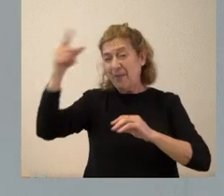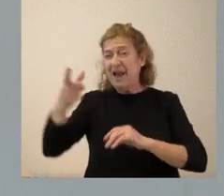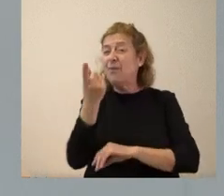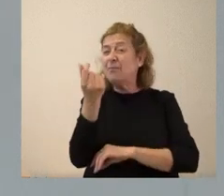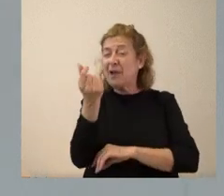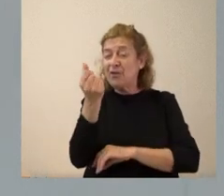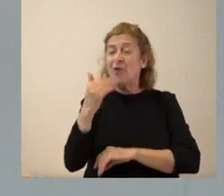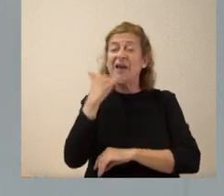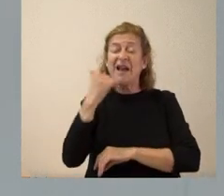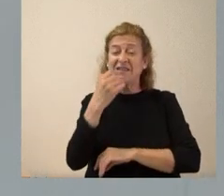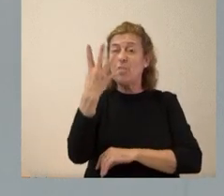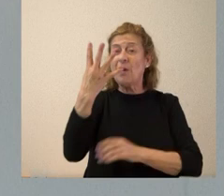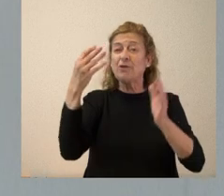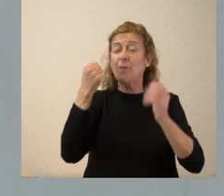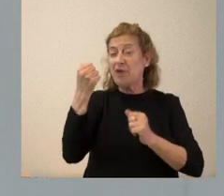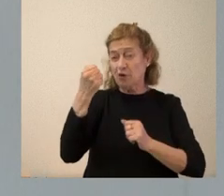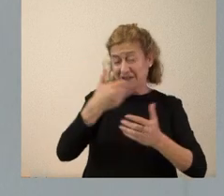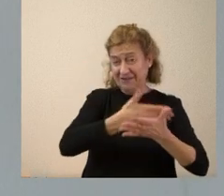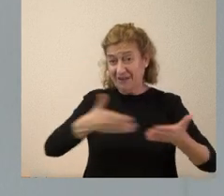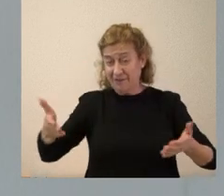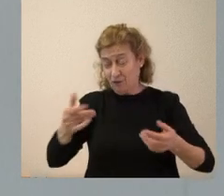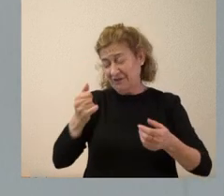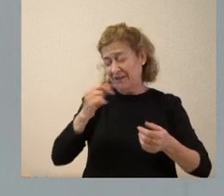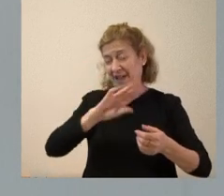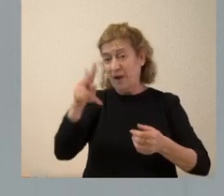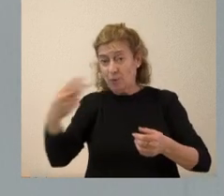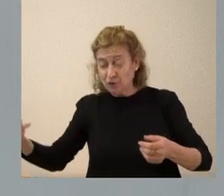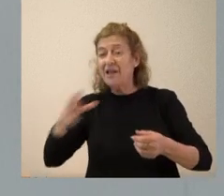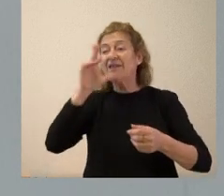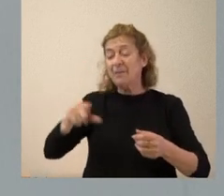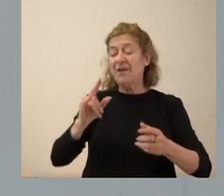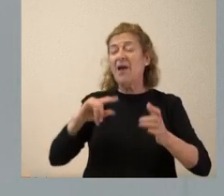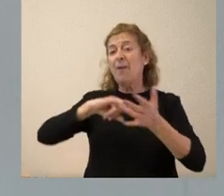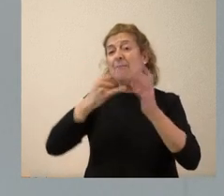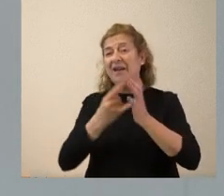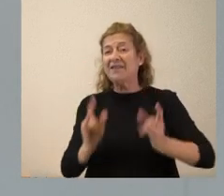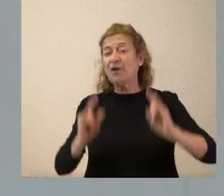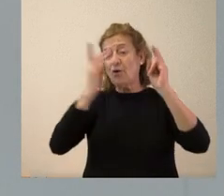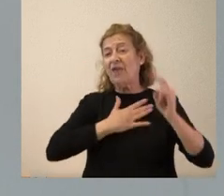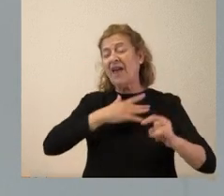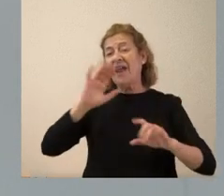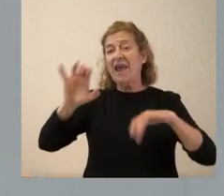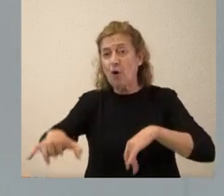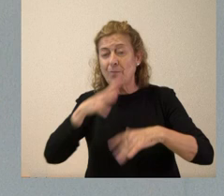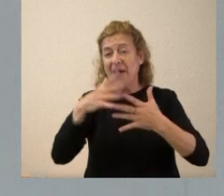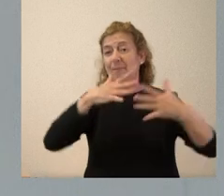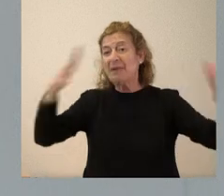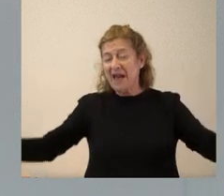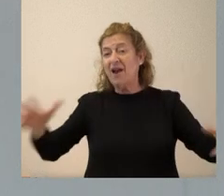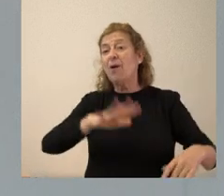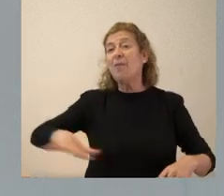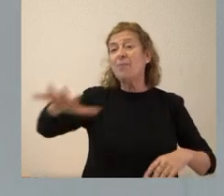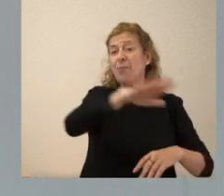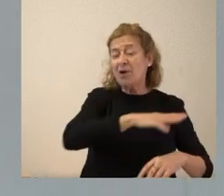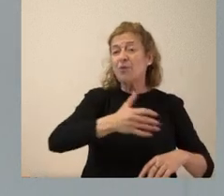cercano a los cuatro millones de euros para la ampliación del parque tecnológico de León 10 millones de euros para la ampliación del polígono industrial de